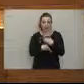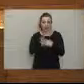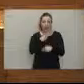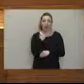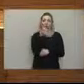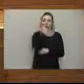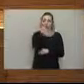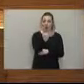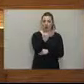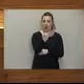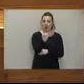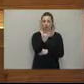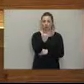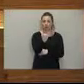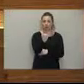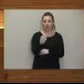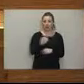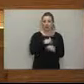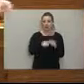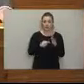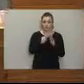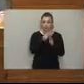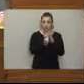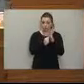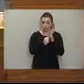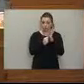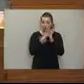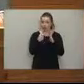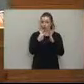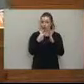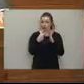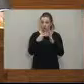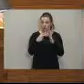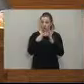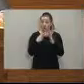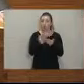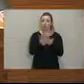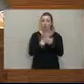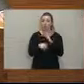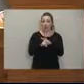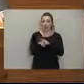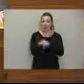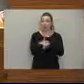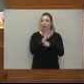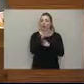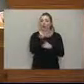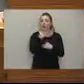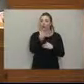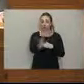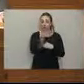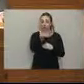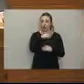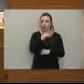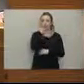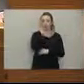Apoyaremos los dos primeros puntos de esta proposición, porque ya le digo que apoyamos que